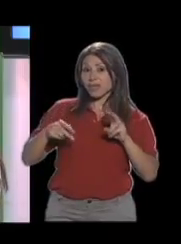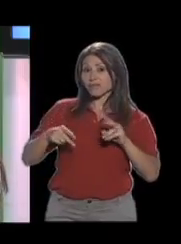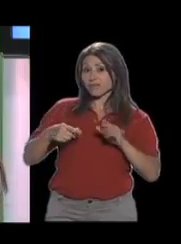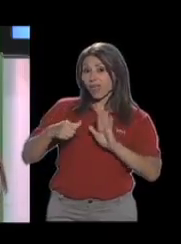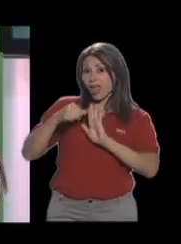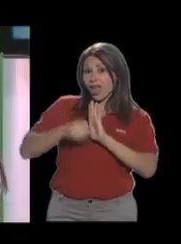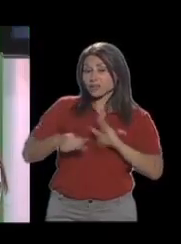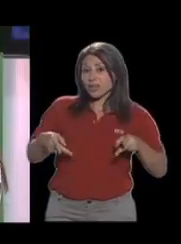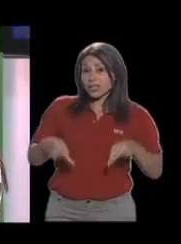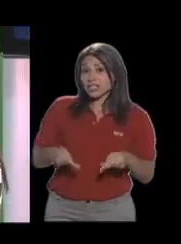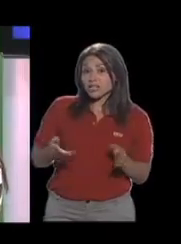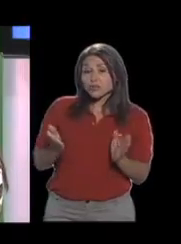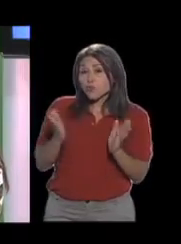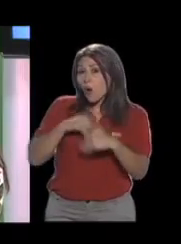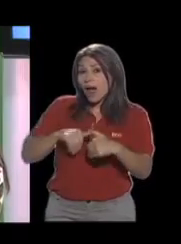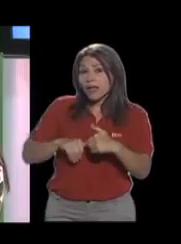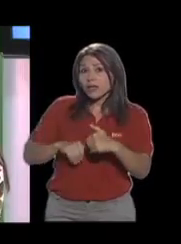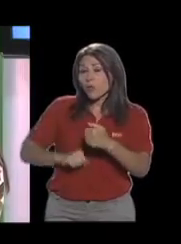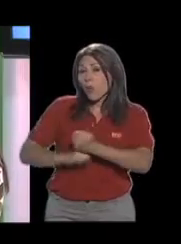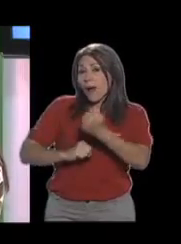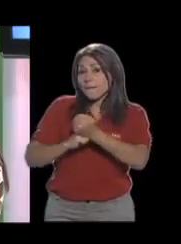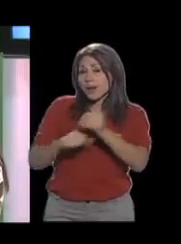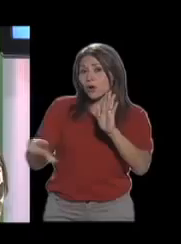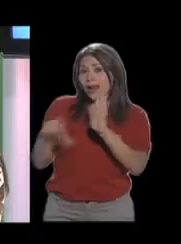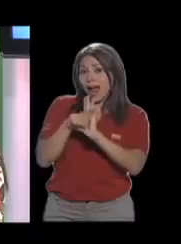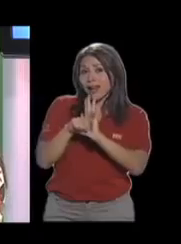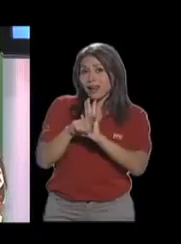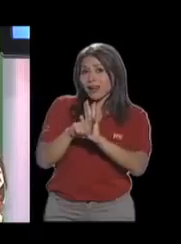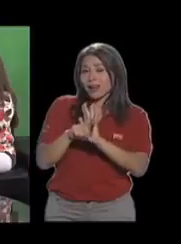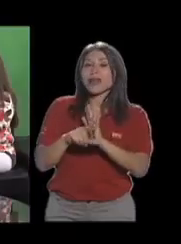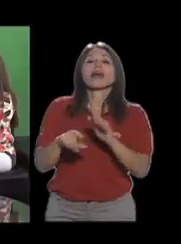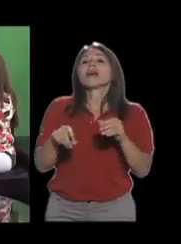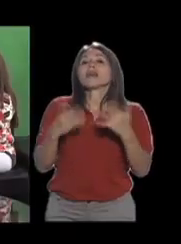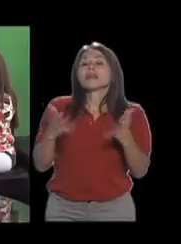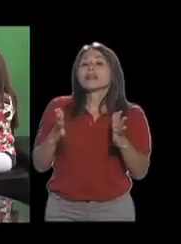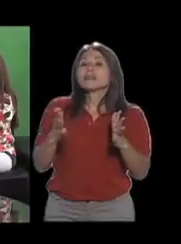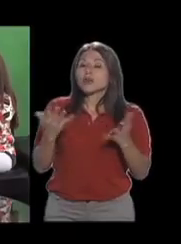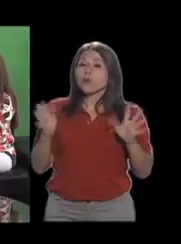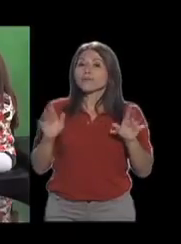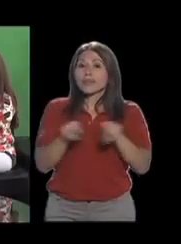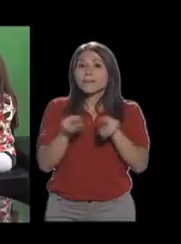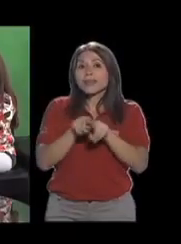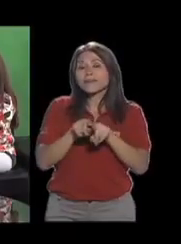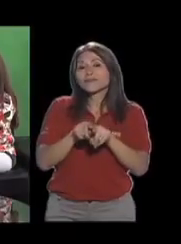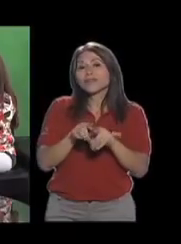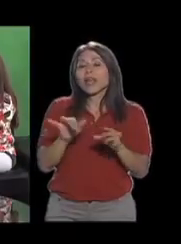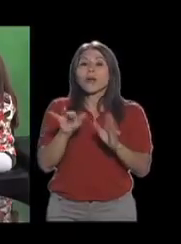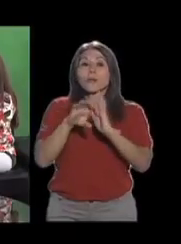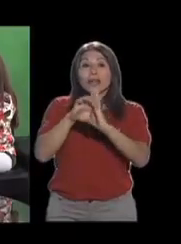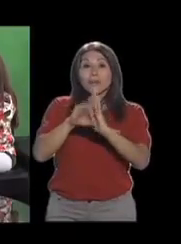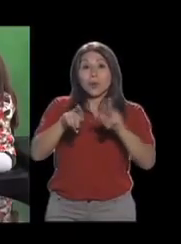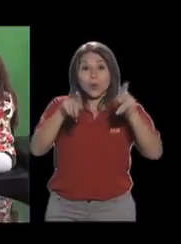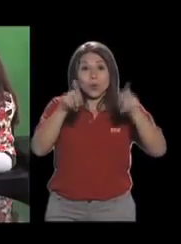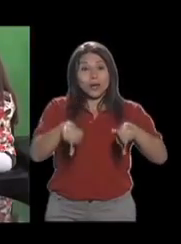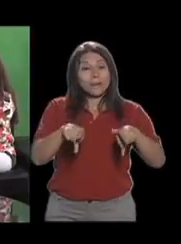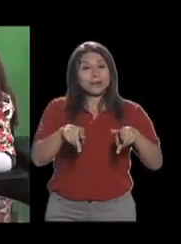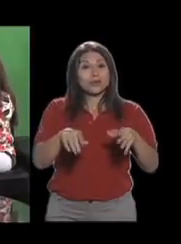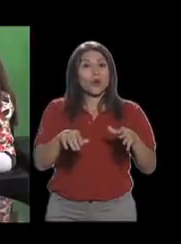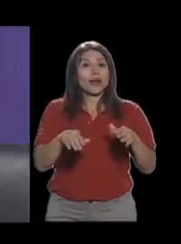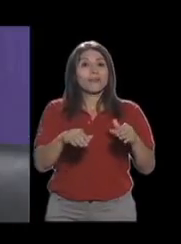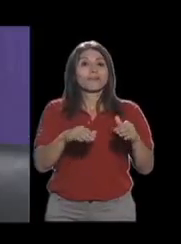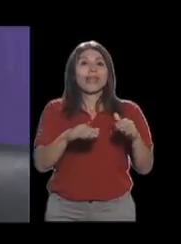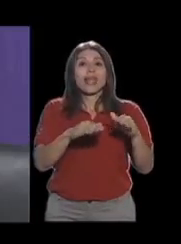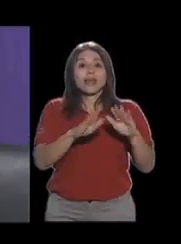puede hacer la esterilización, sino en los mismos casos en que se podría hacer la esterilización de una persona menor de edad, tenga o no